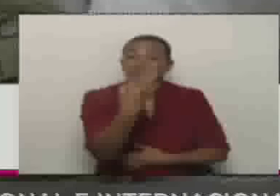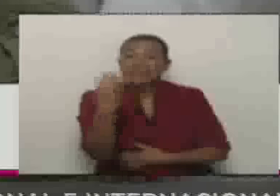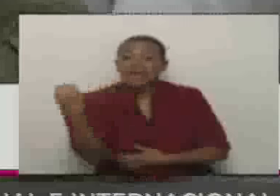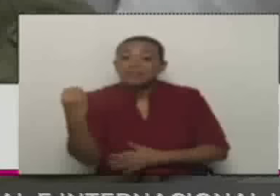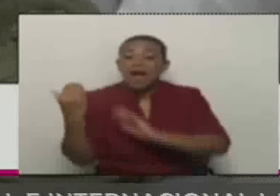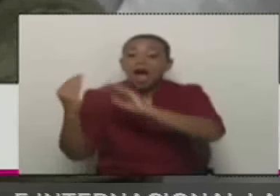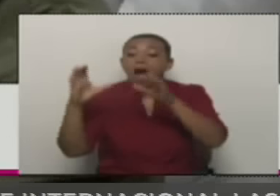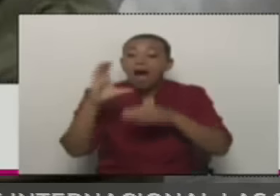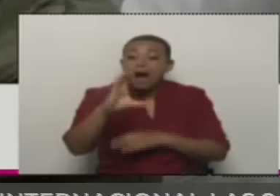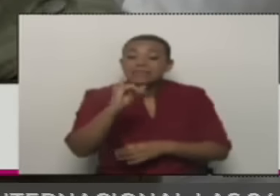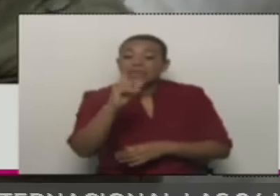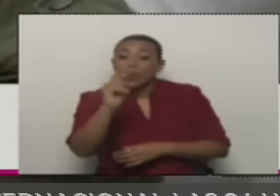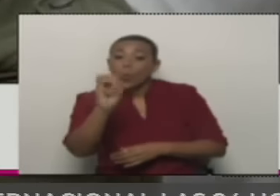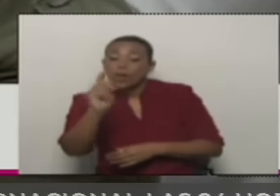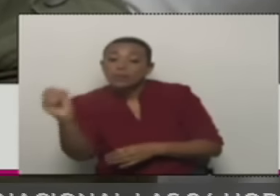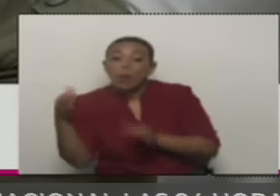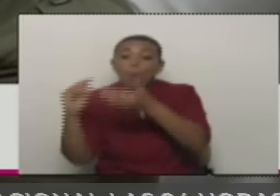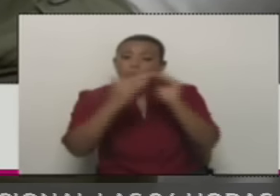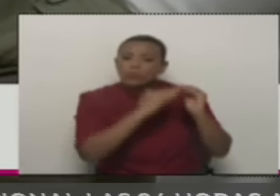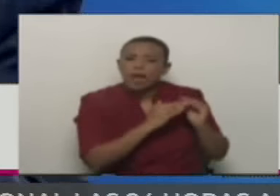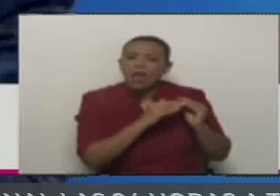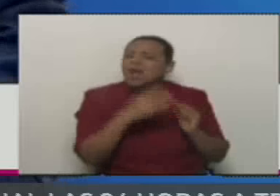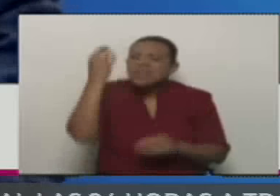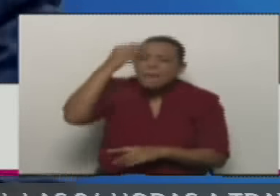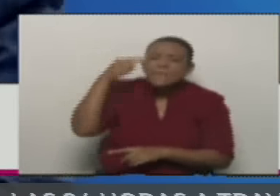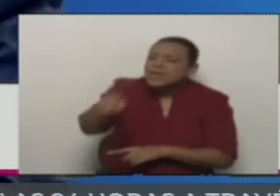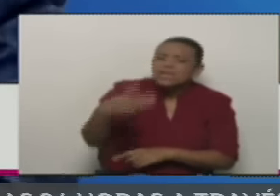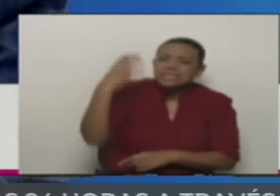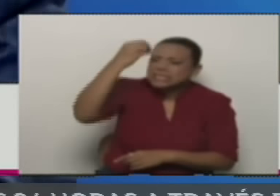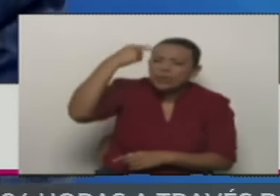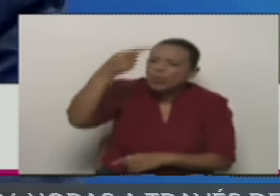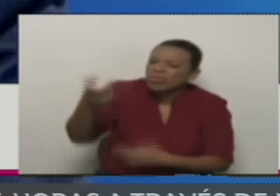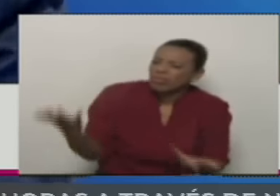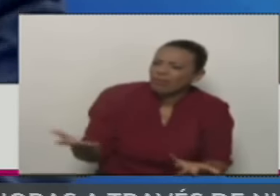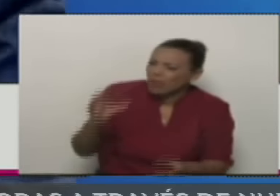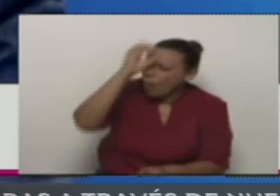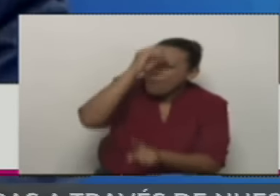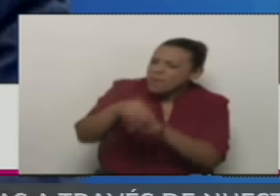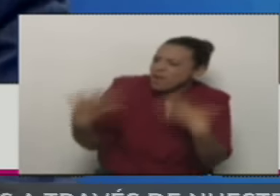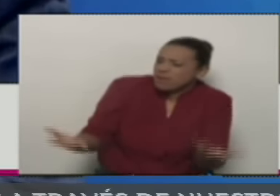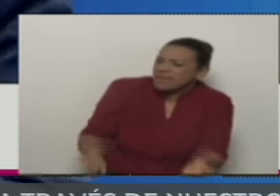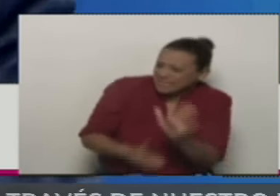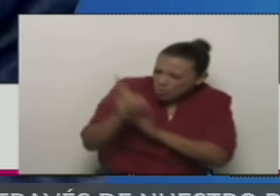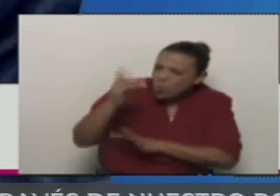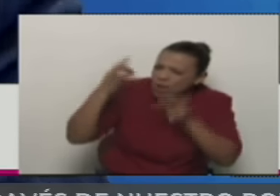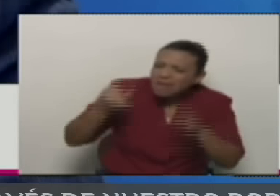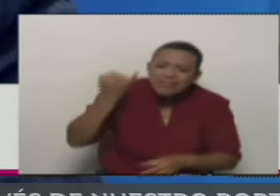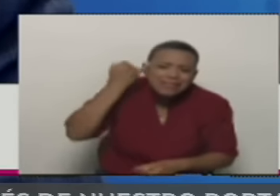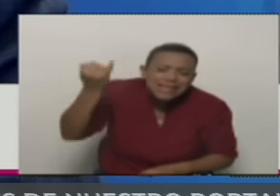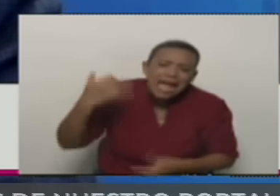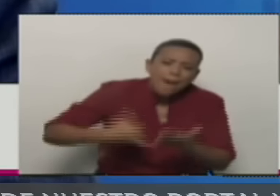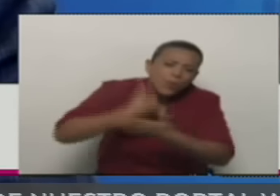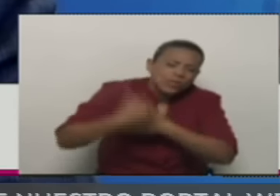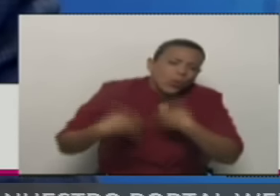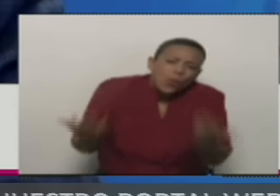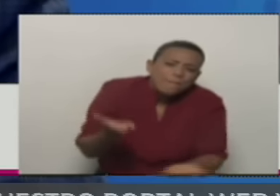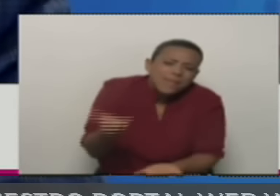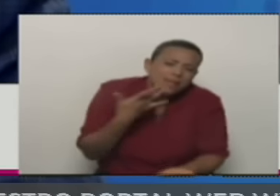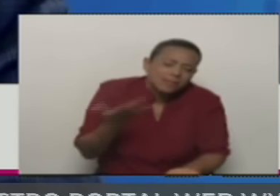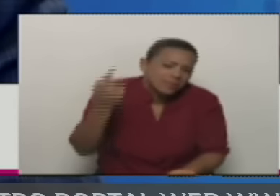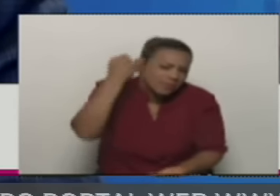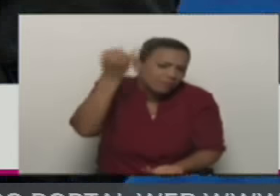5.430 circuitos comunales. ¿Qué has pensado tú de eso, Amelia? ¿Qué han pensado ustedes? ¿Cómo ves tú el desarrollo real de estas ideas, de estos proyectos?